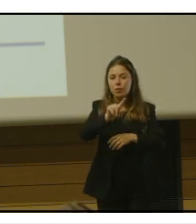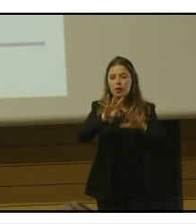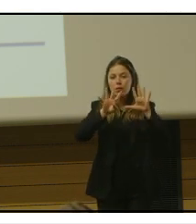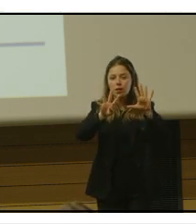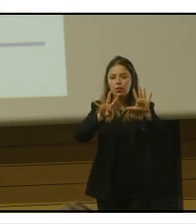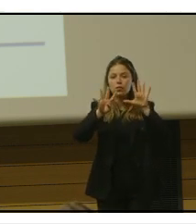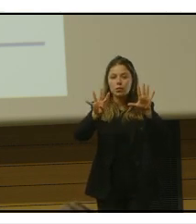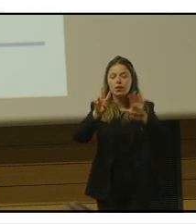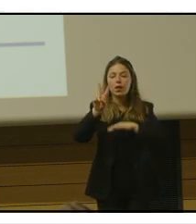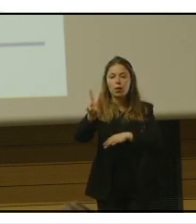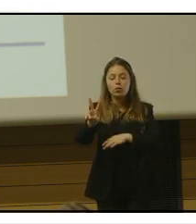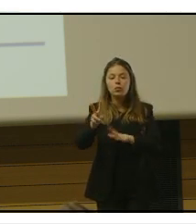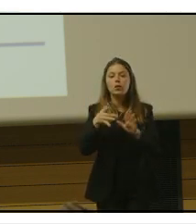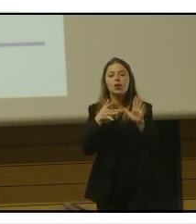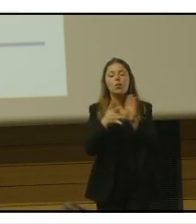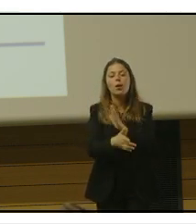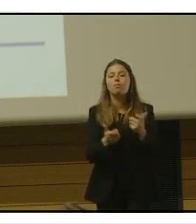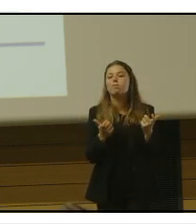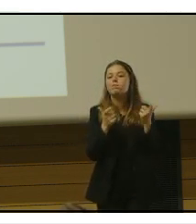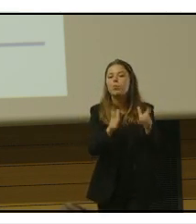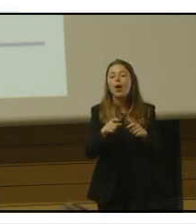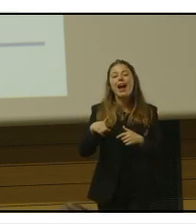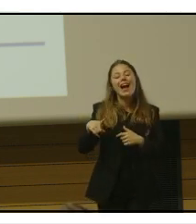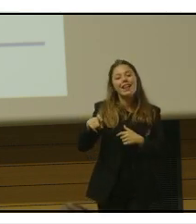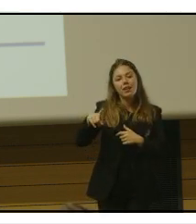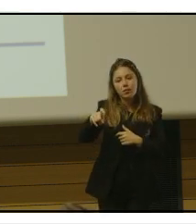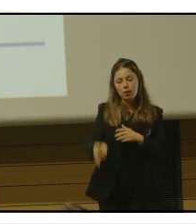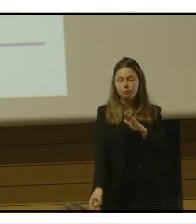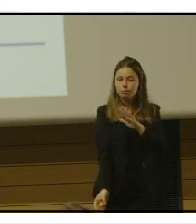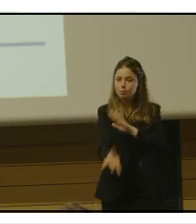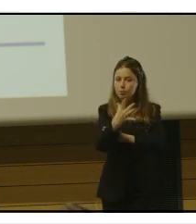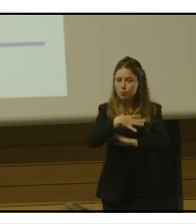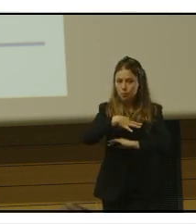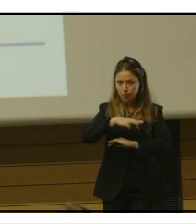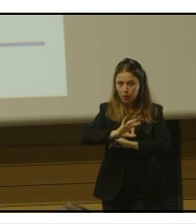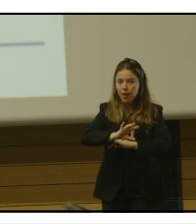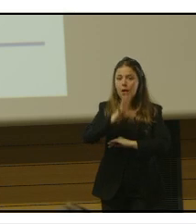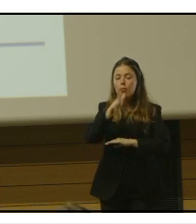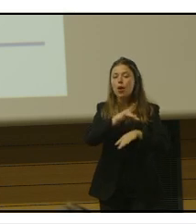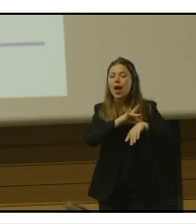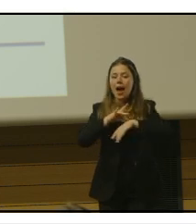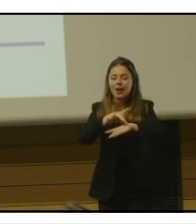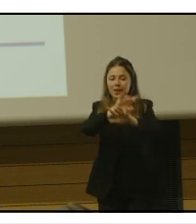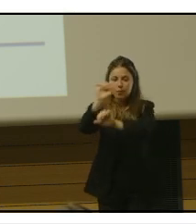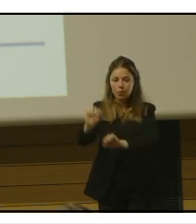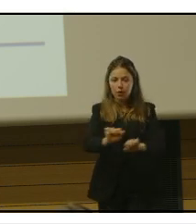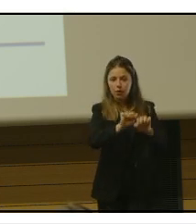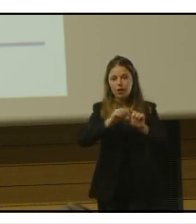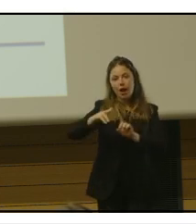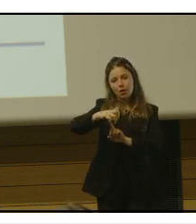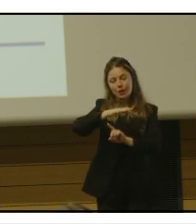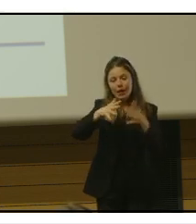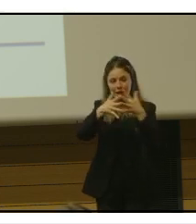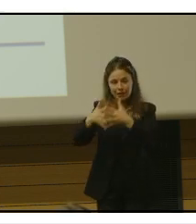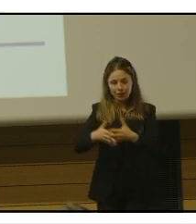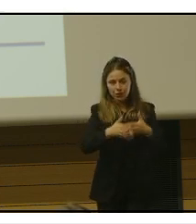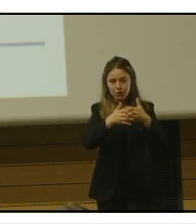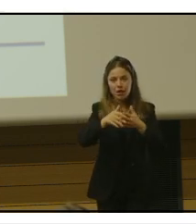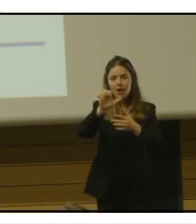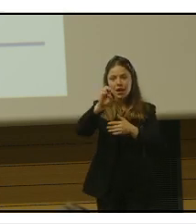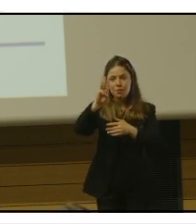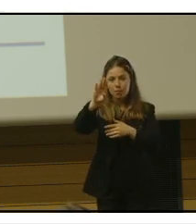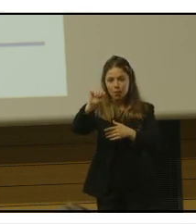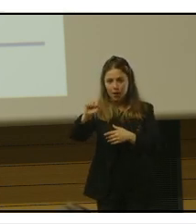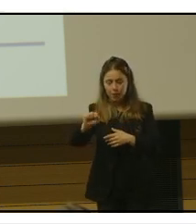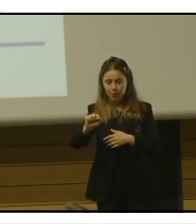1992 está clasificado como carcinogénico por la Agencia de Protección Ambiental de Estados Unidos, por la EPA, y